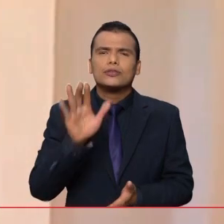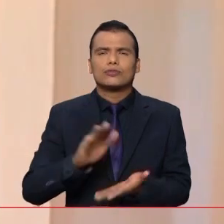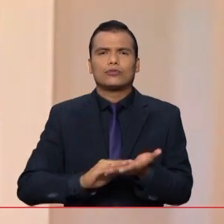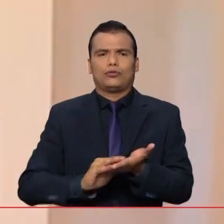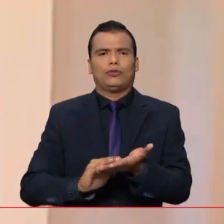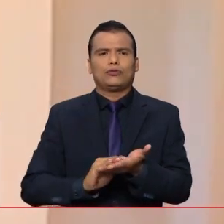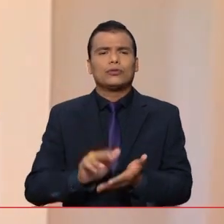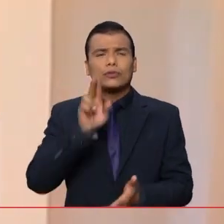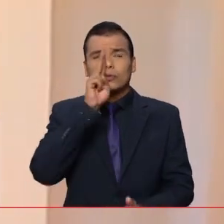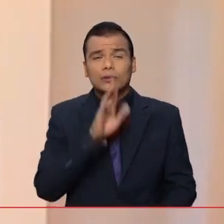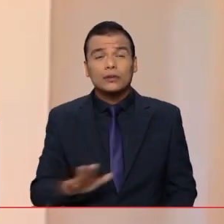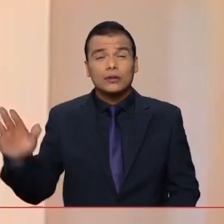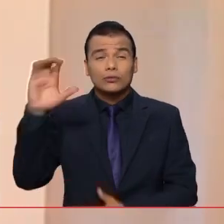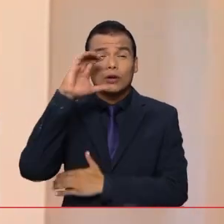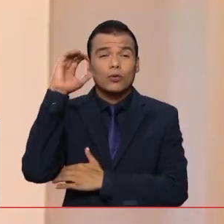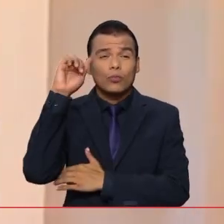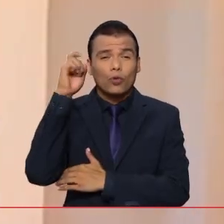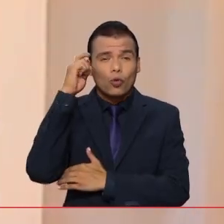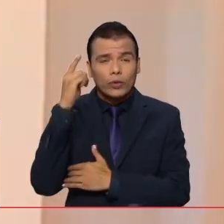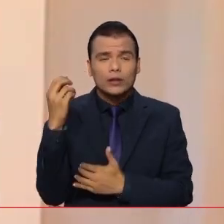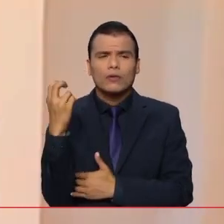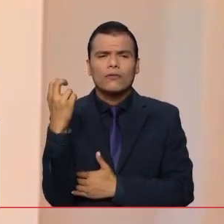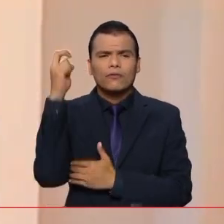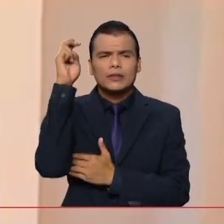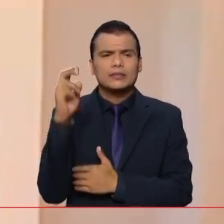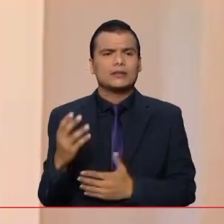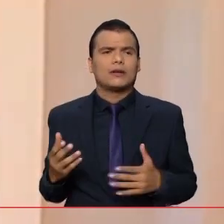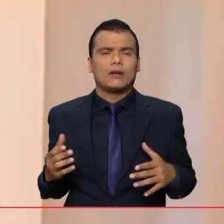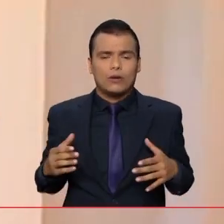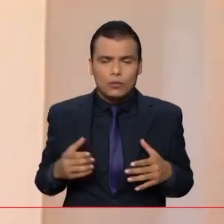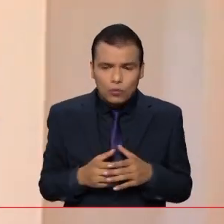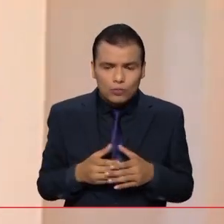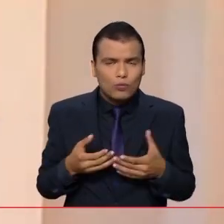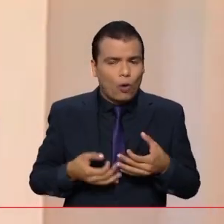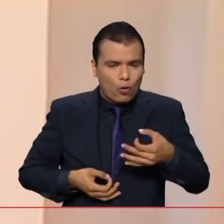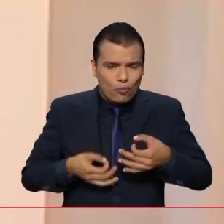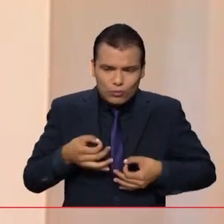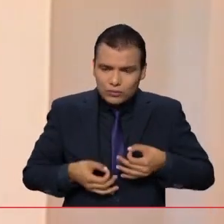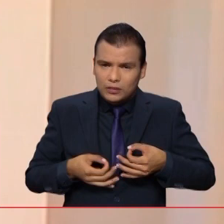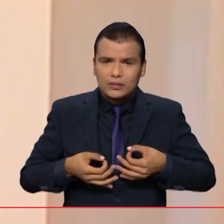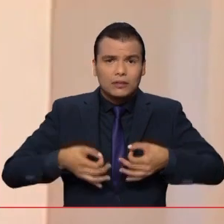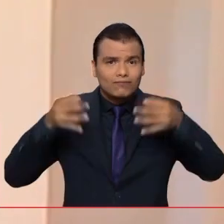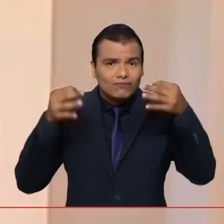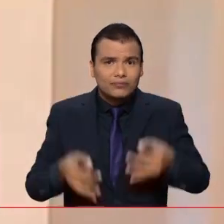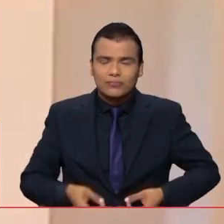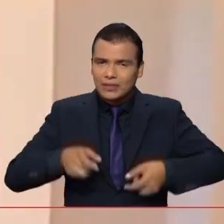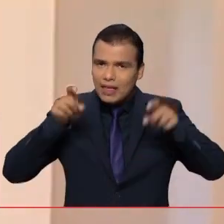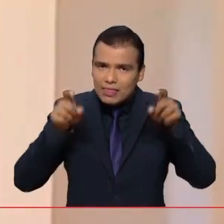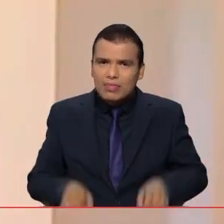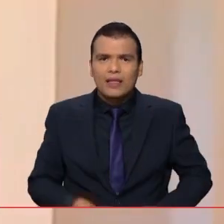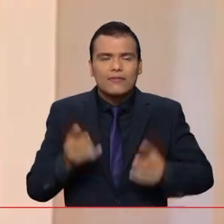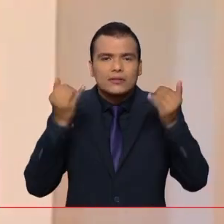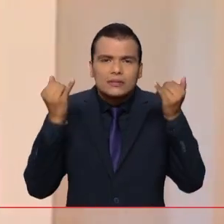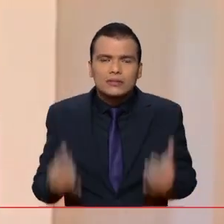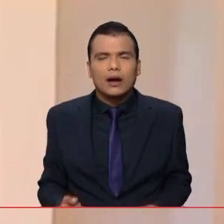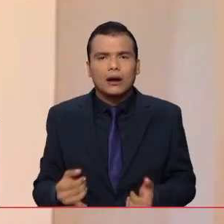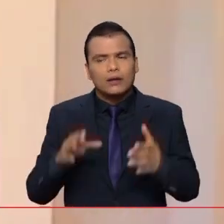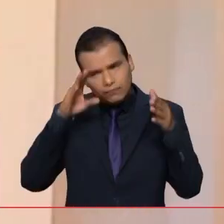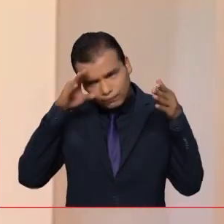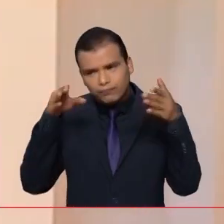Gobierno Nacional, la Fiscalía General de la Nación y la justicia colombiana se actúe de forma